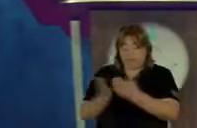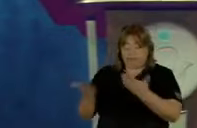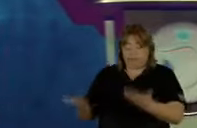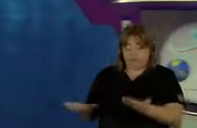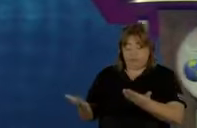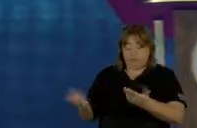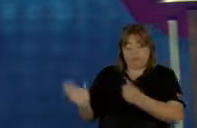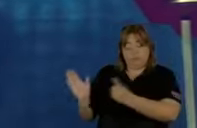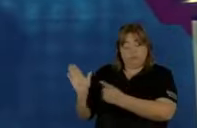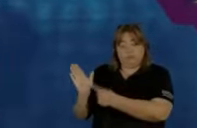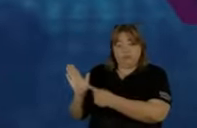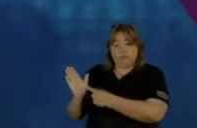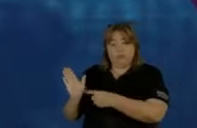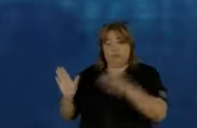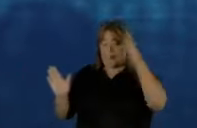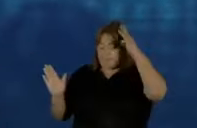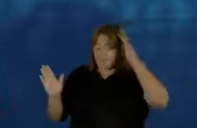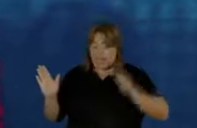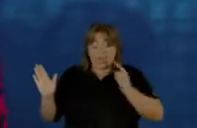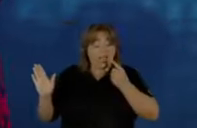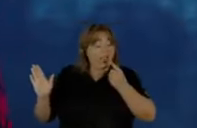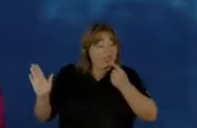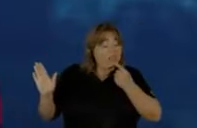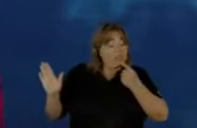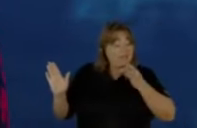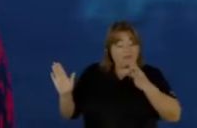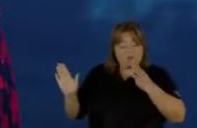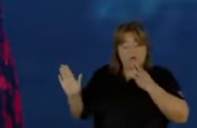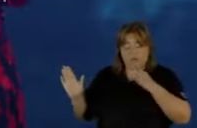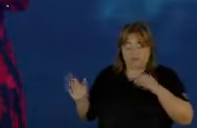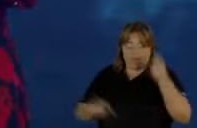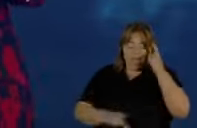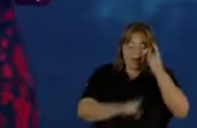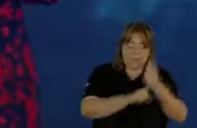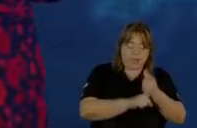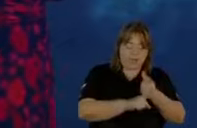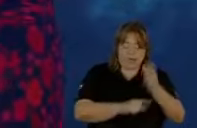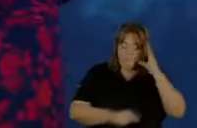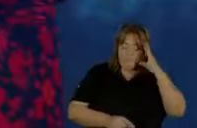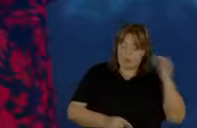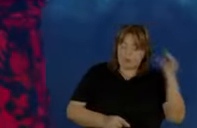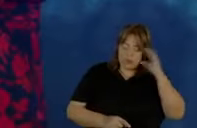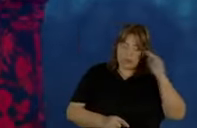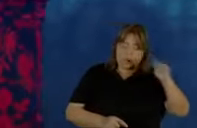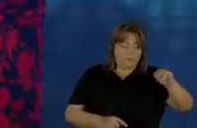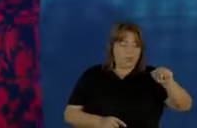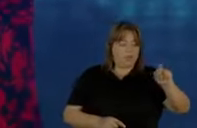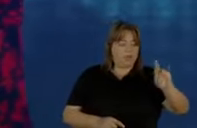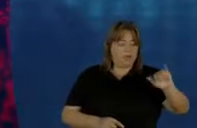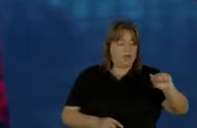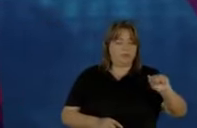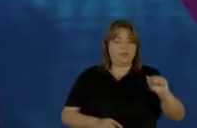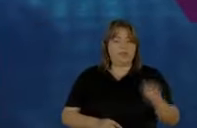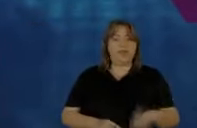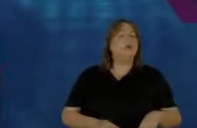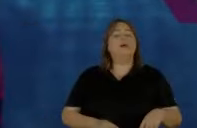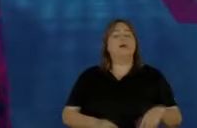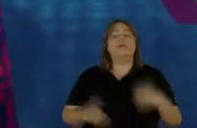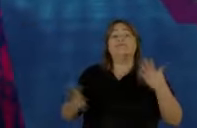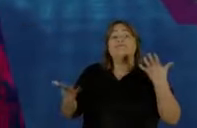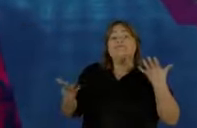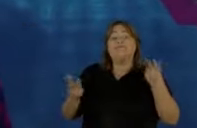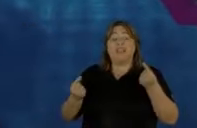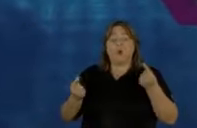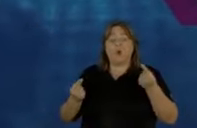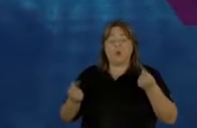María se puso a hablarle a su hermano, María, la hermana de Moisés, ¿qué le sucedió? Tuvo que ser separada